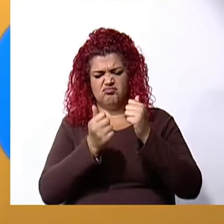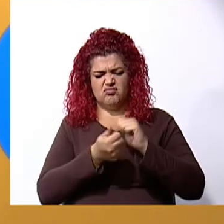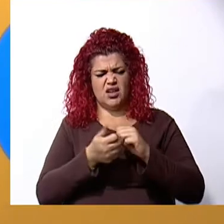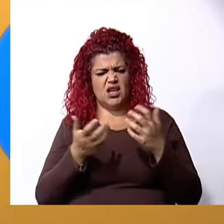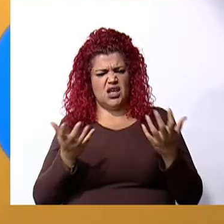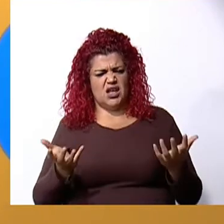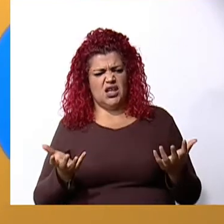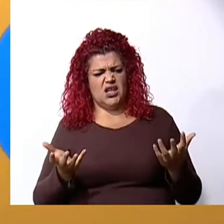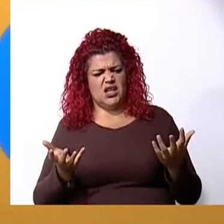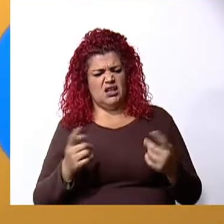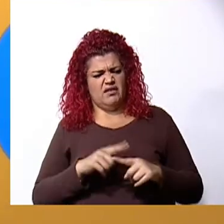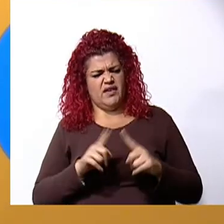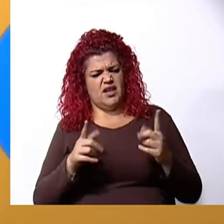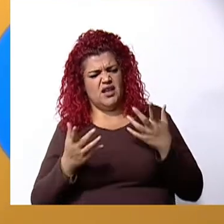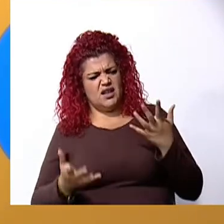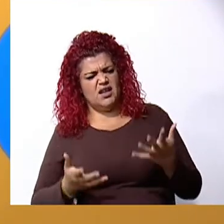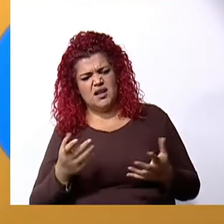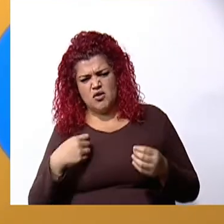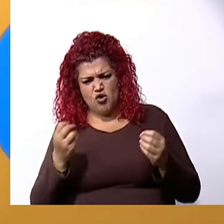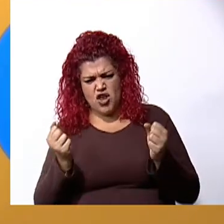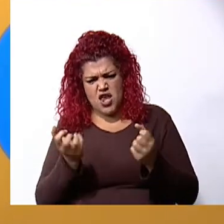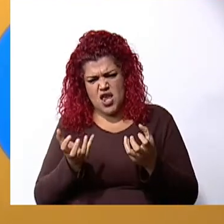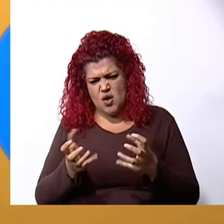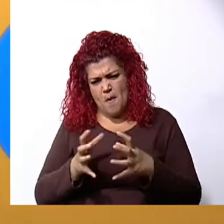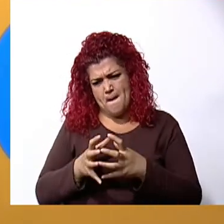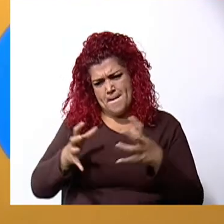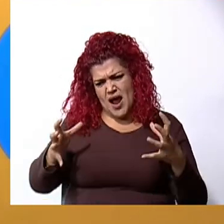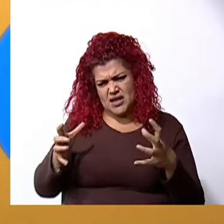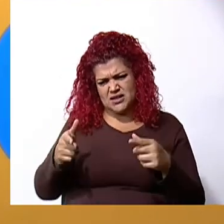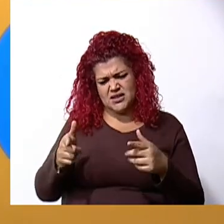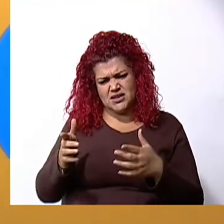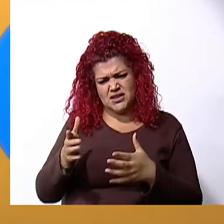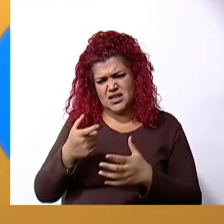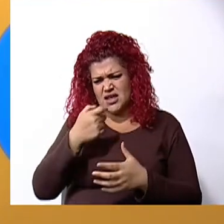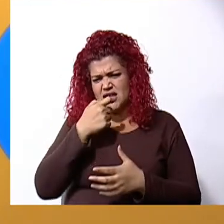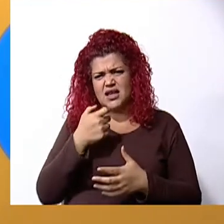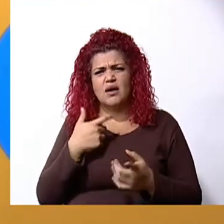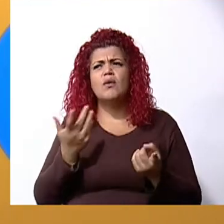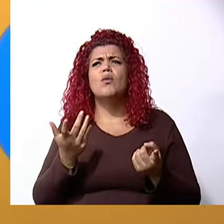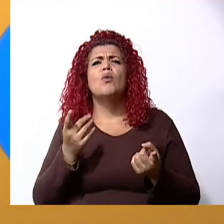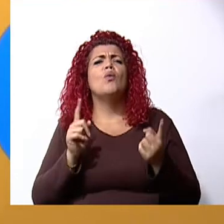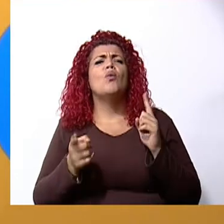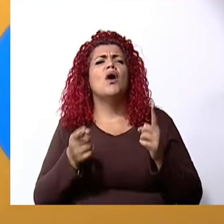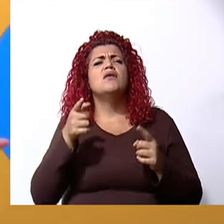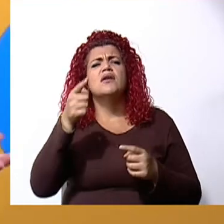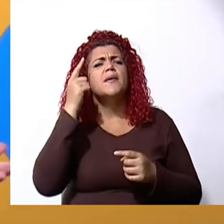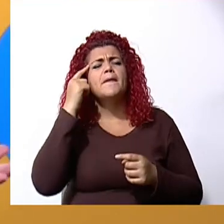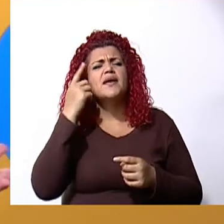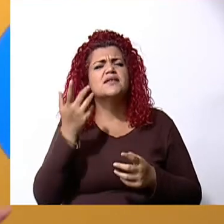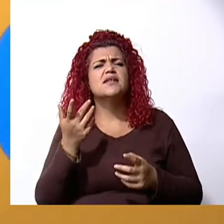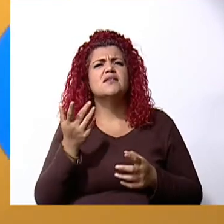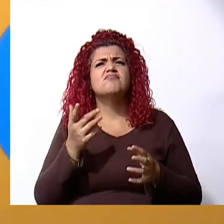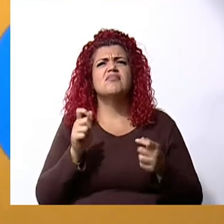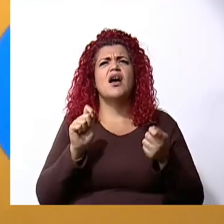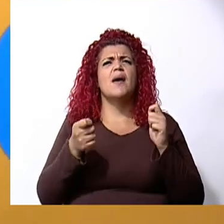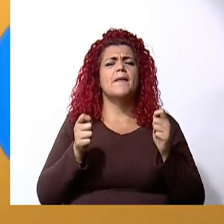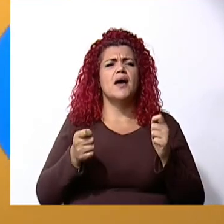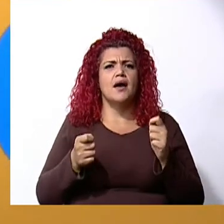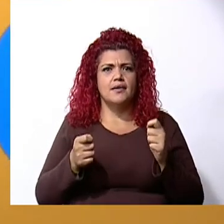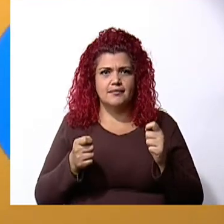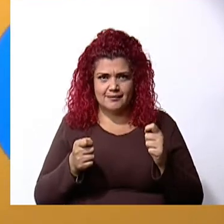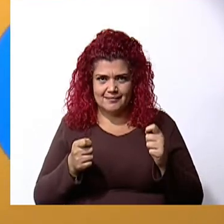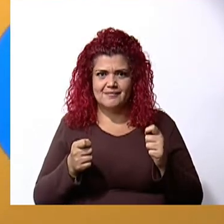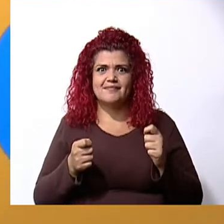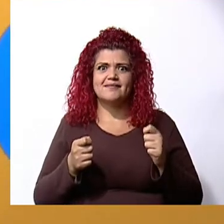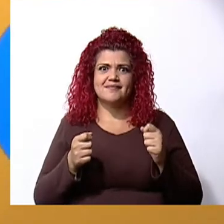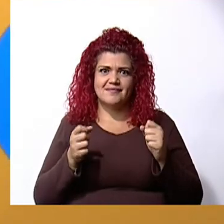mismos, ¿qué es lo que varía? ¿Qué piensan ustedes? ¿Qué varía? Aquí, ¿qué piensan ustedes? ¿Qué es lo que varía?